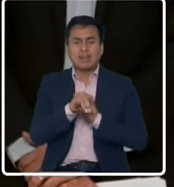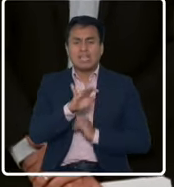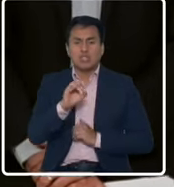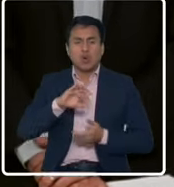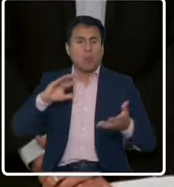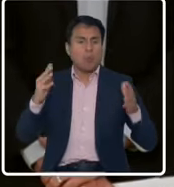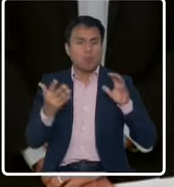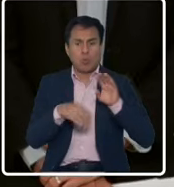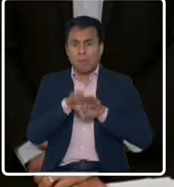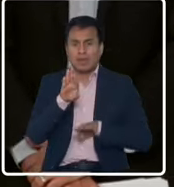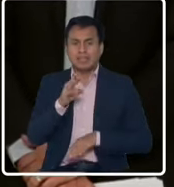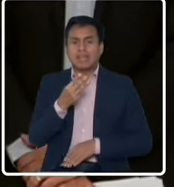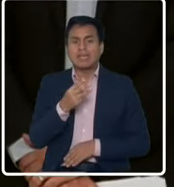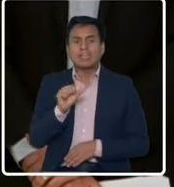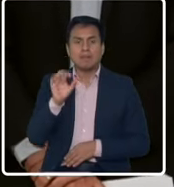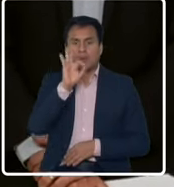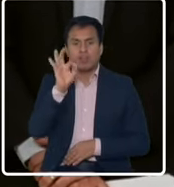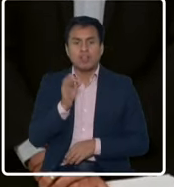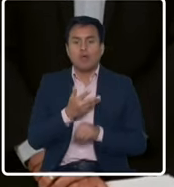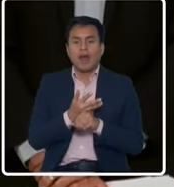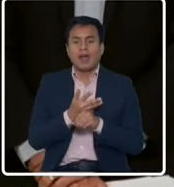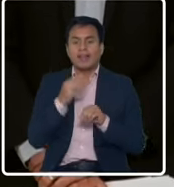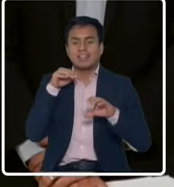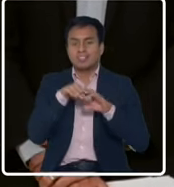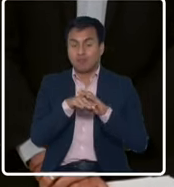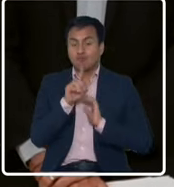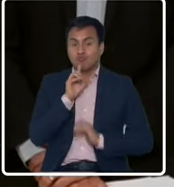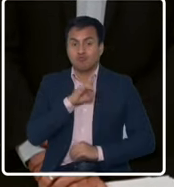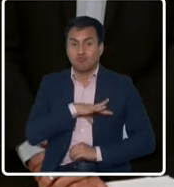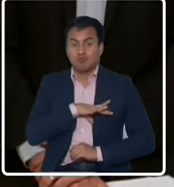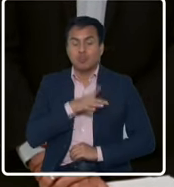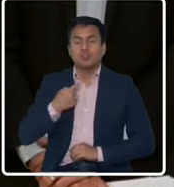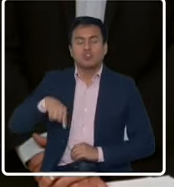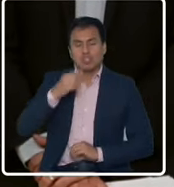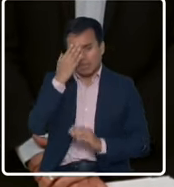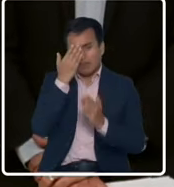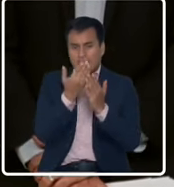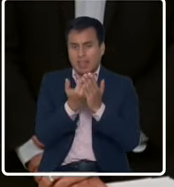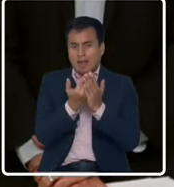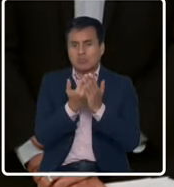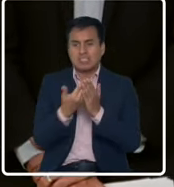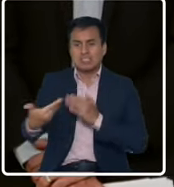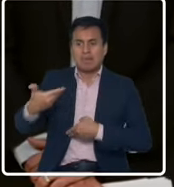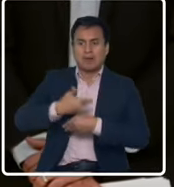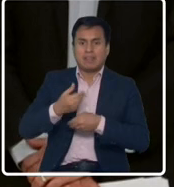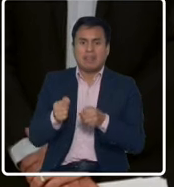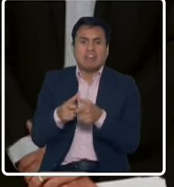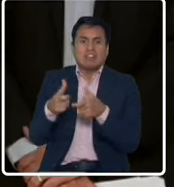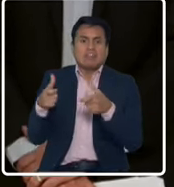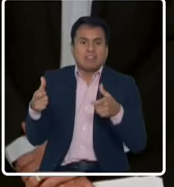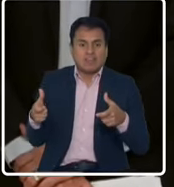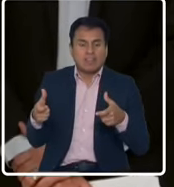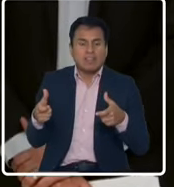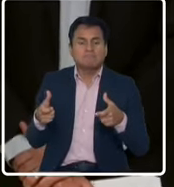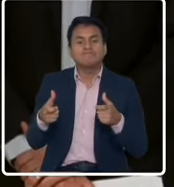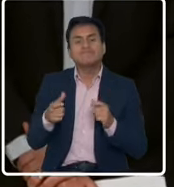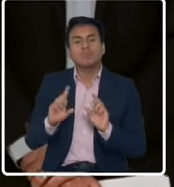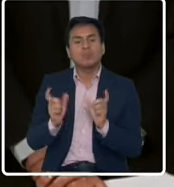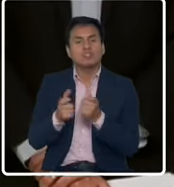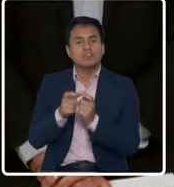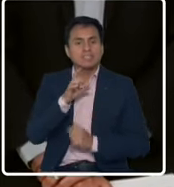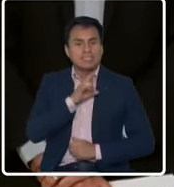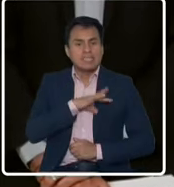litio del mundo tenemos un 36 por de las reservas y nos enfrentamos a una demanda creciente de acuerdo a la